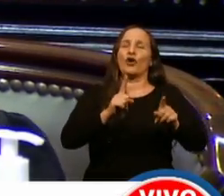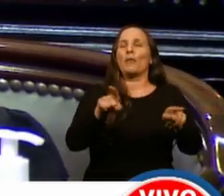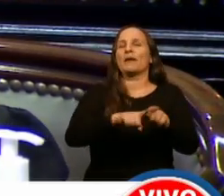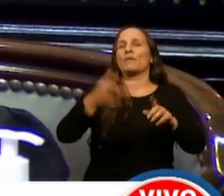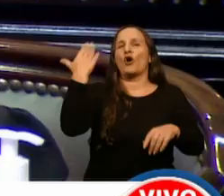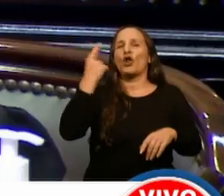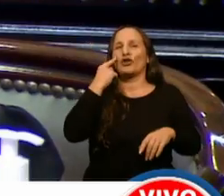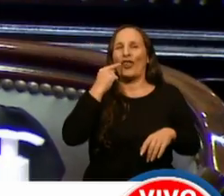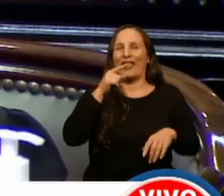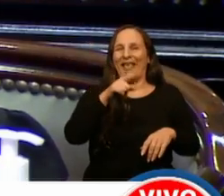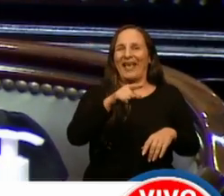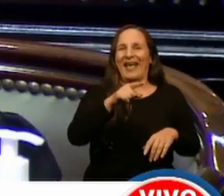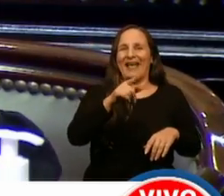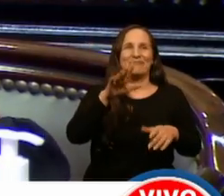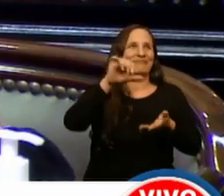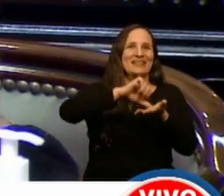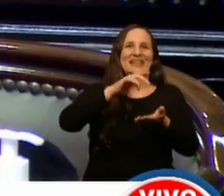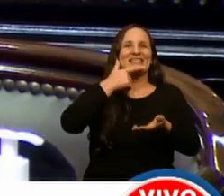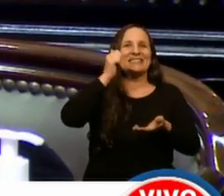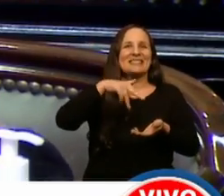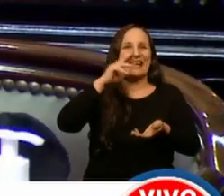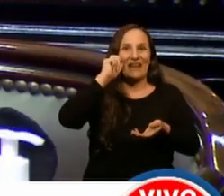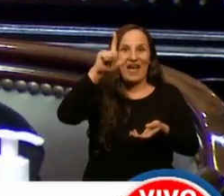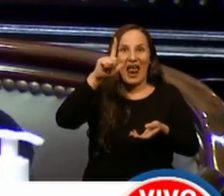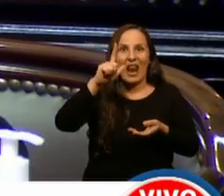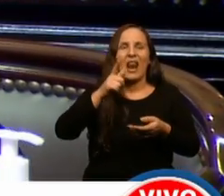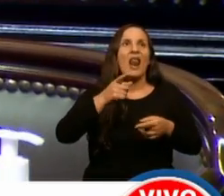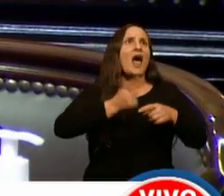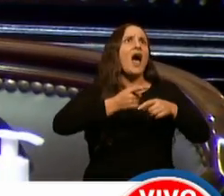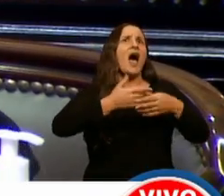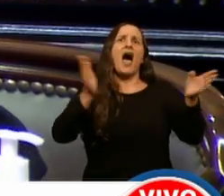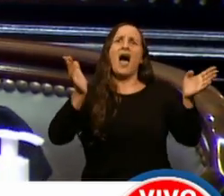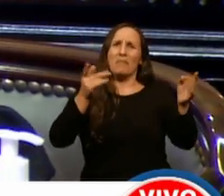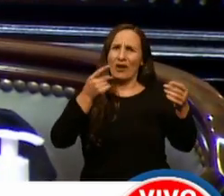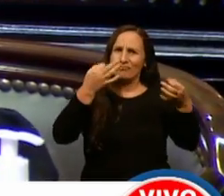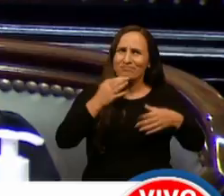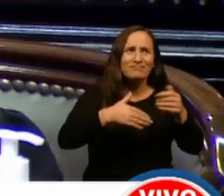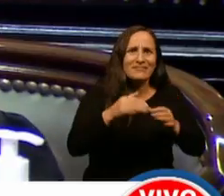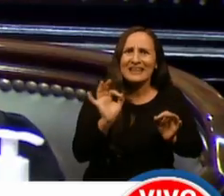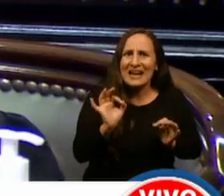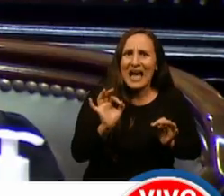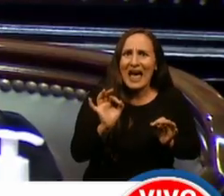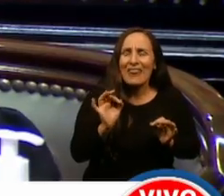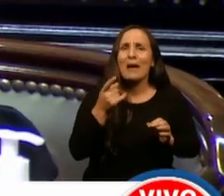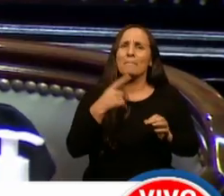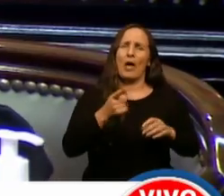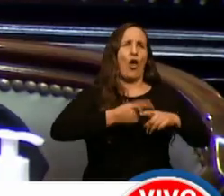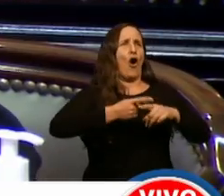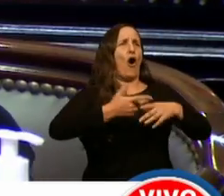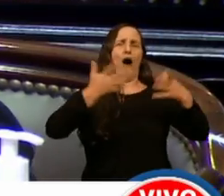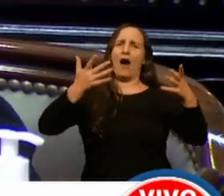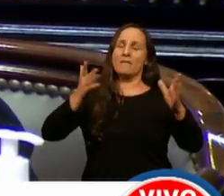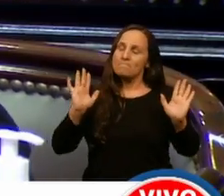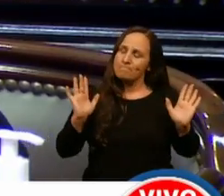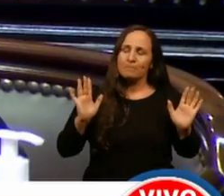otro día en el mi departamento de san rafael sin obras porque no se inauguró ninguna obra aún hacen